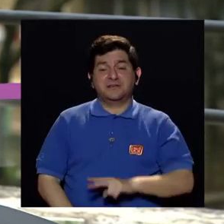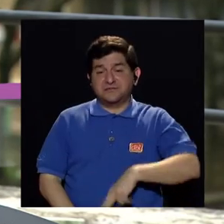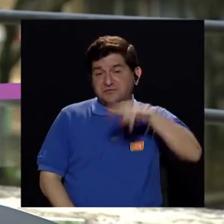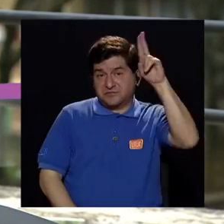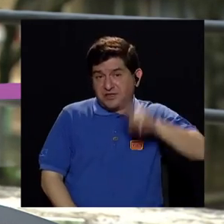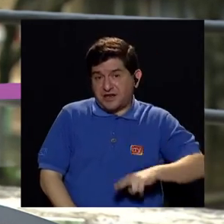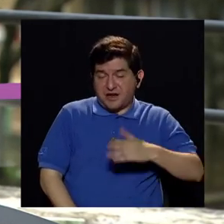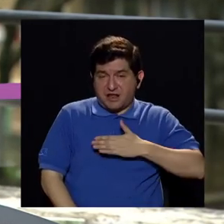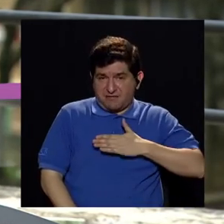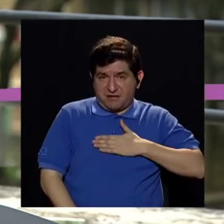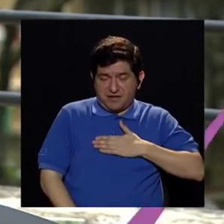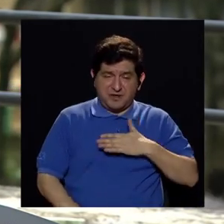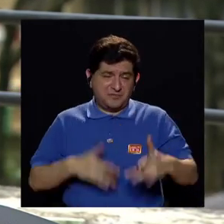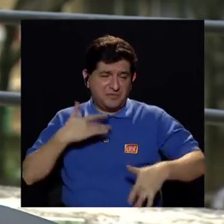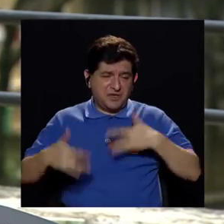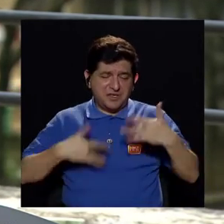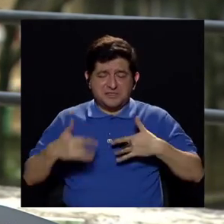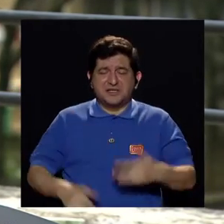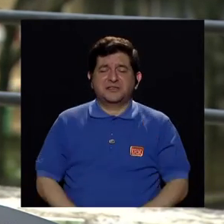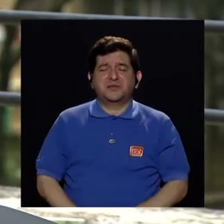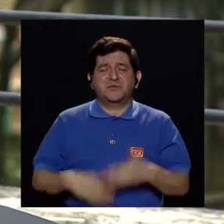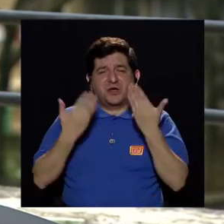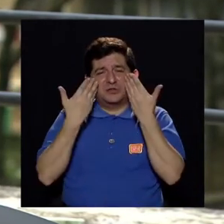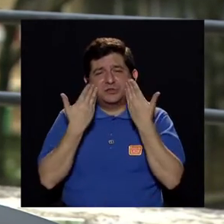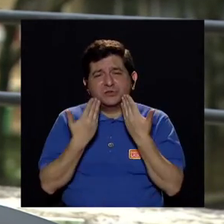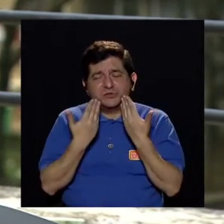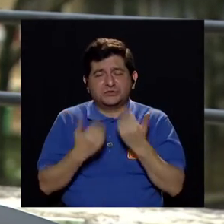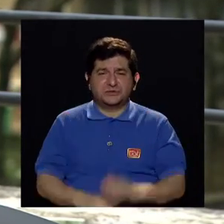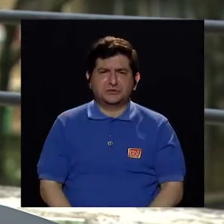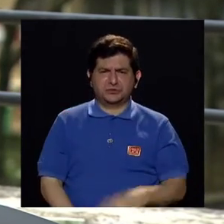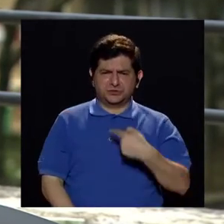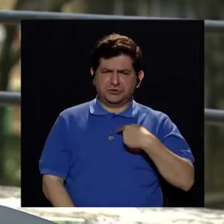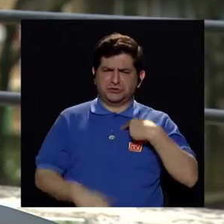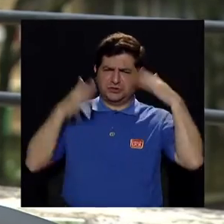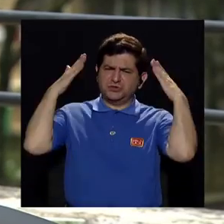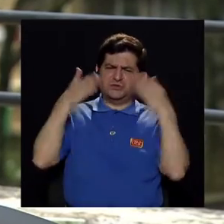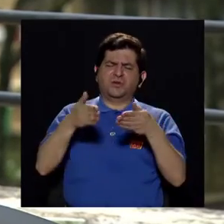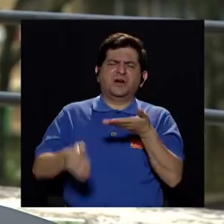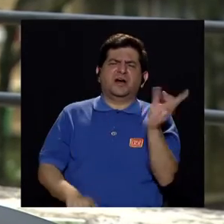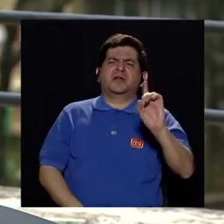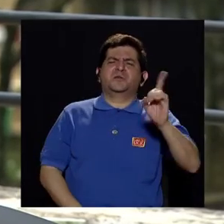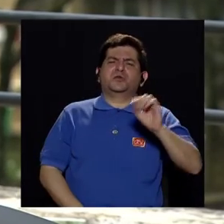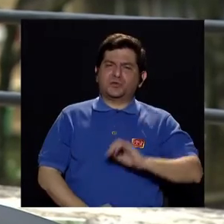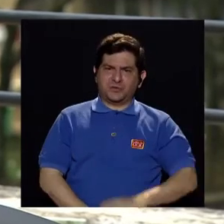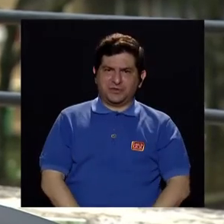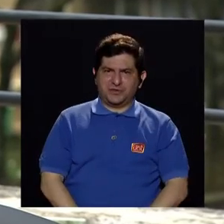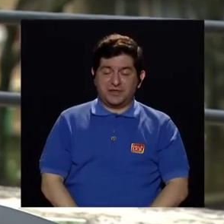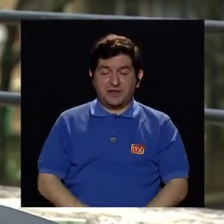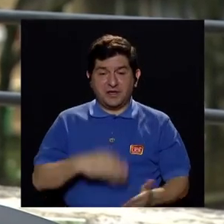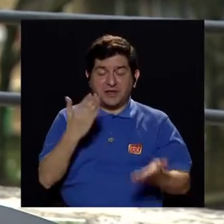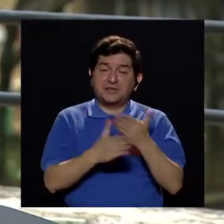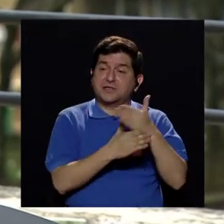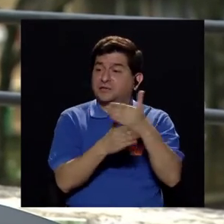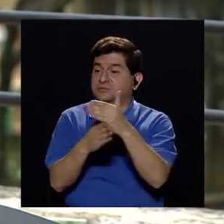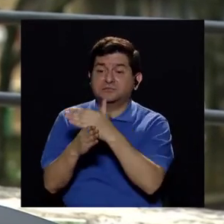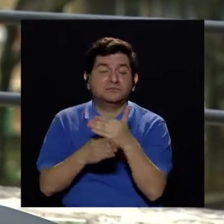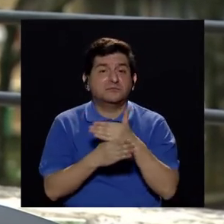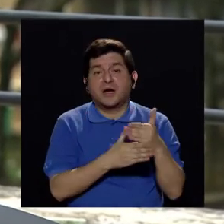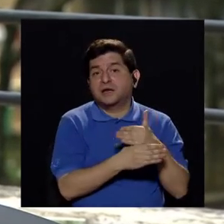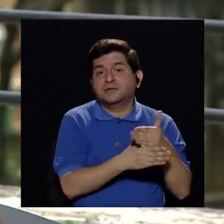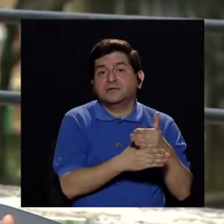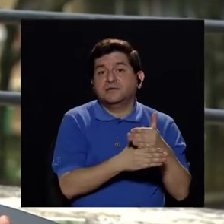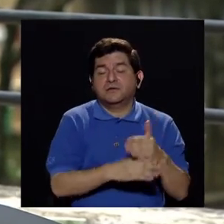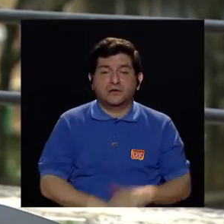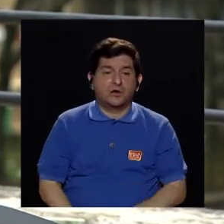Navidad, por ejemplo, me hace sentir triste, entonces ¿en dónde puedo poner mi enfoque? Puedo poner mi enfoque en el compartir,